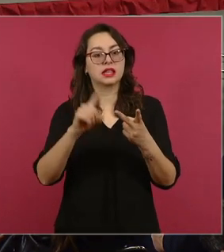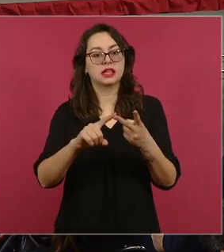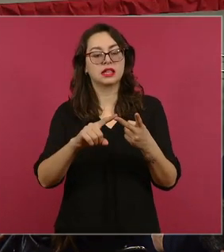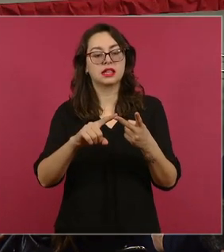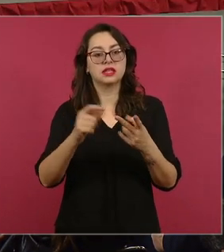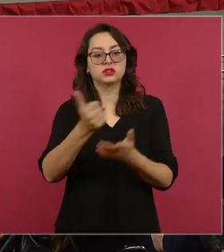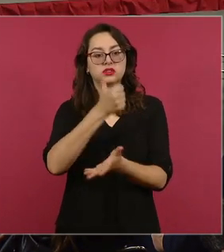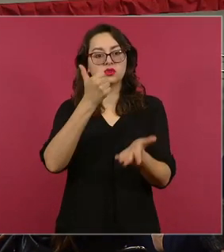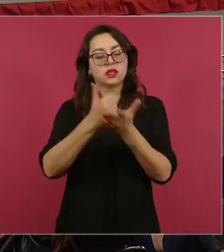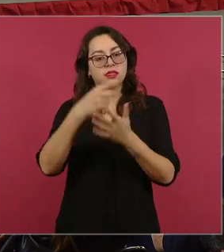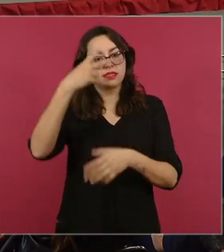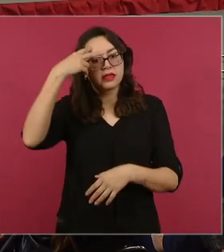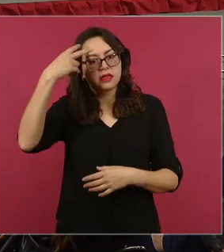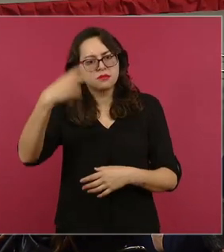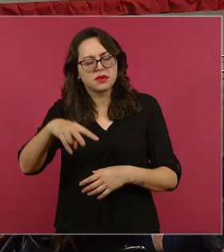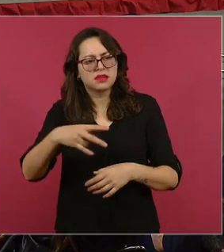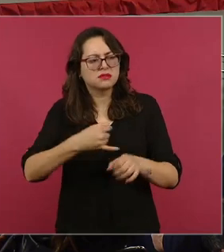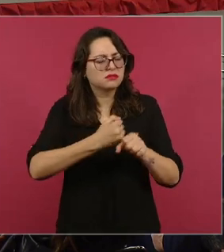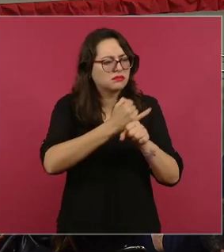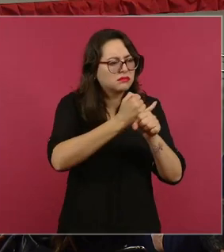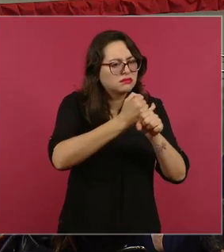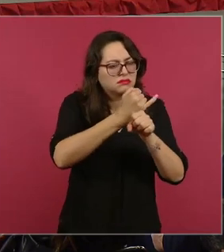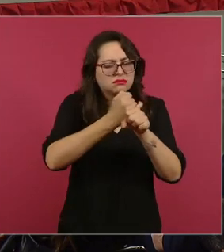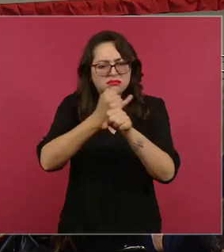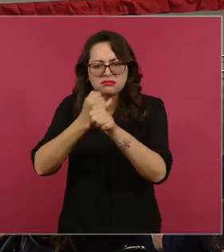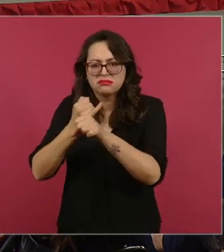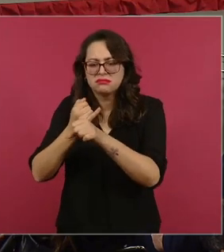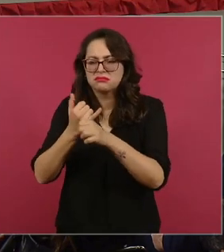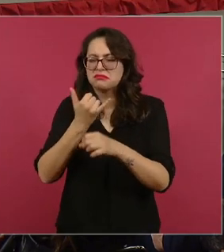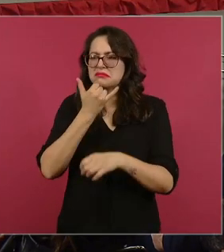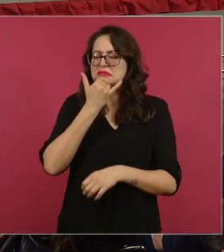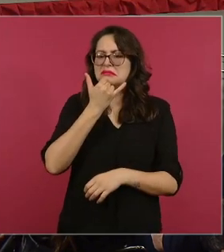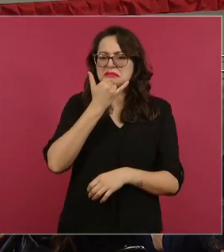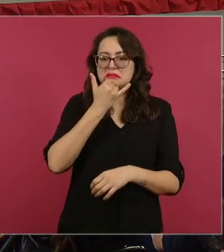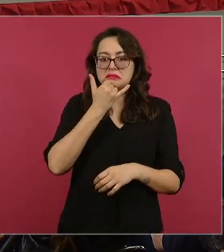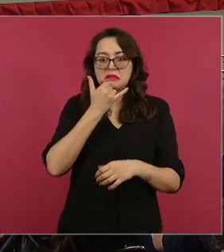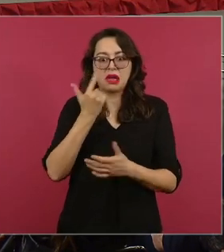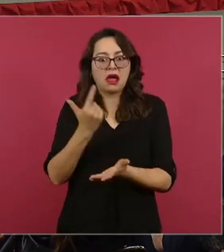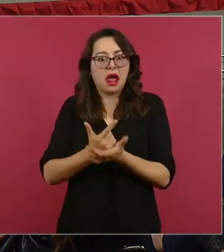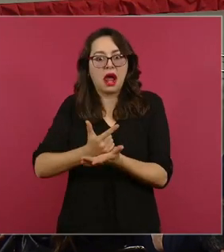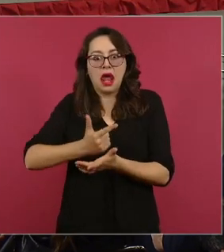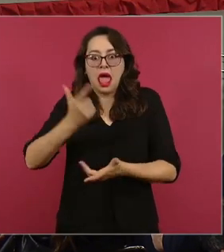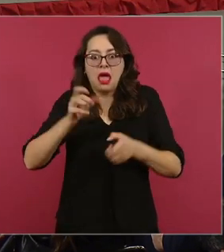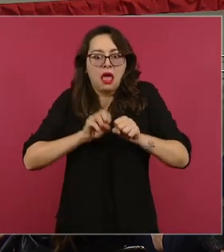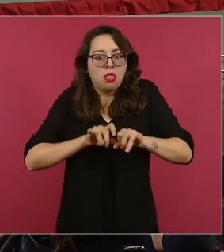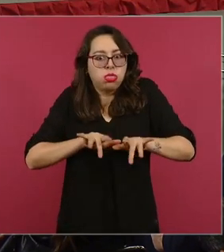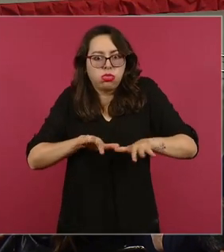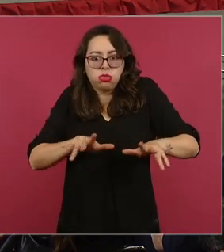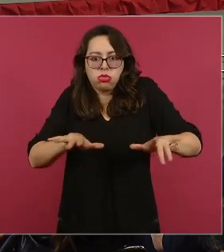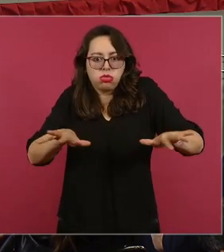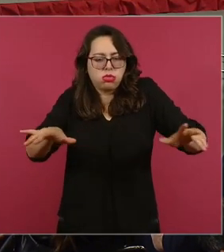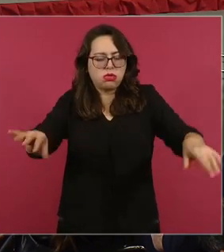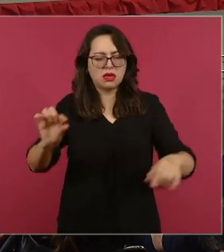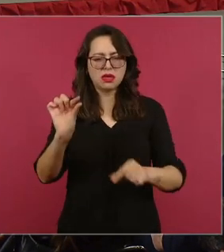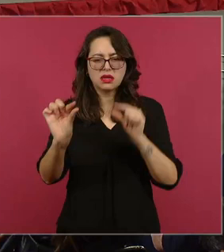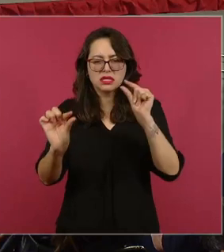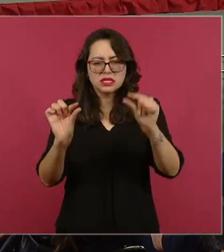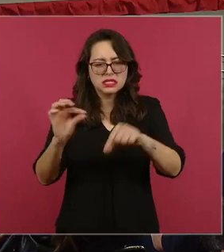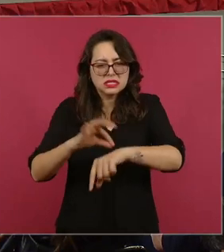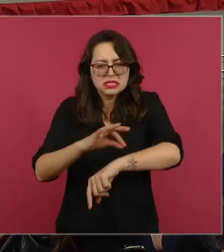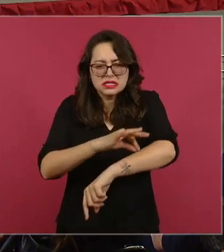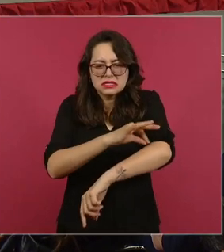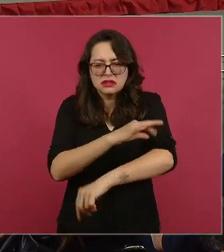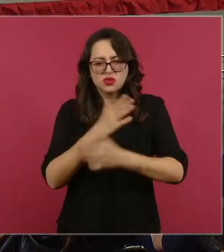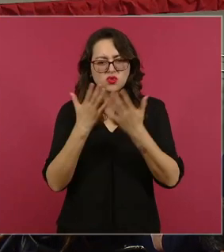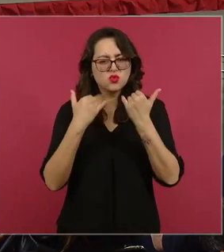la Ciudad de México. Ellos aclararon que no existe una alerta sanitaria por la presencia de estos pequeños